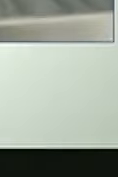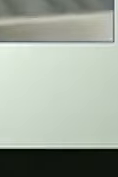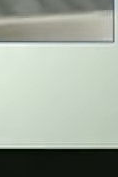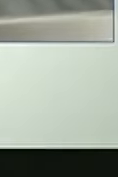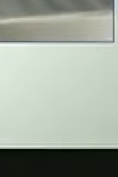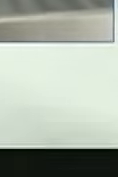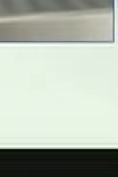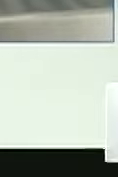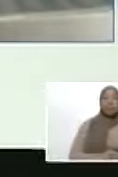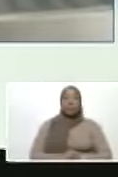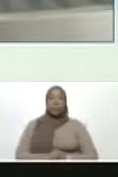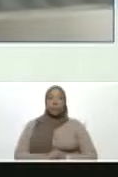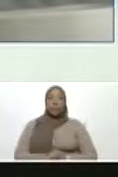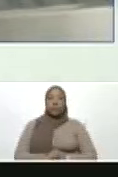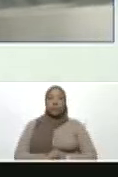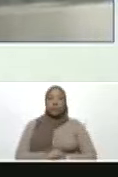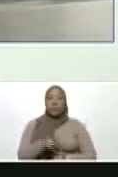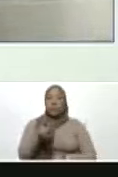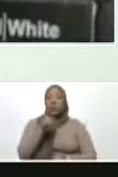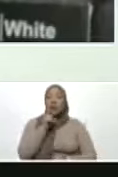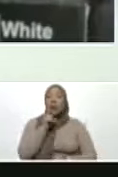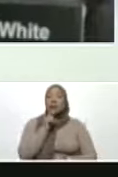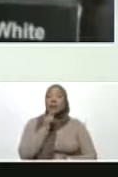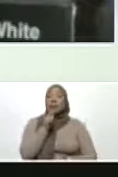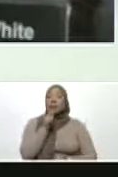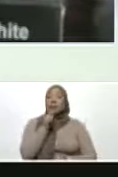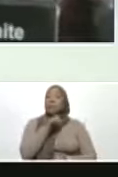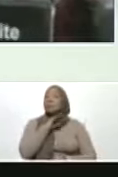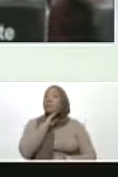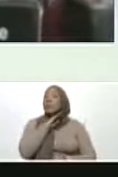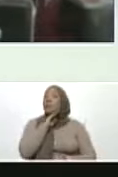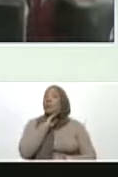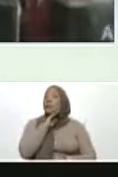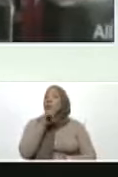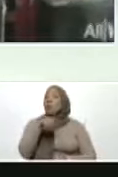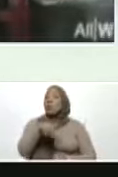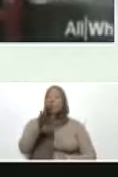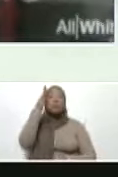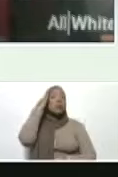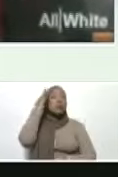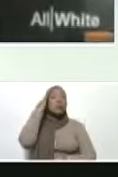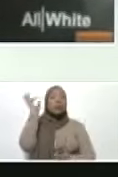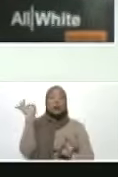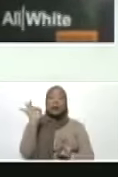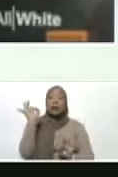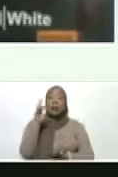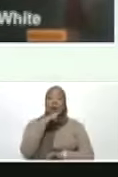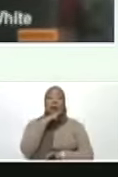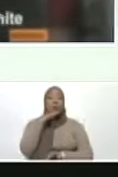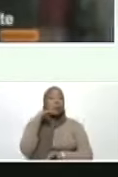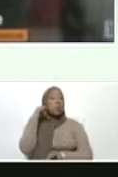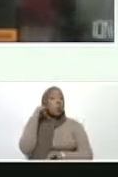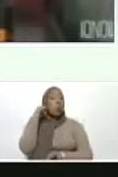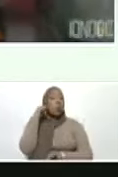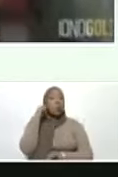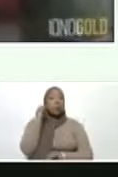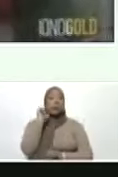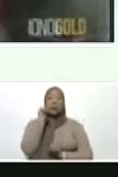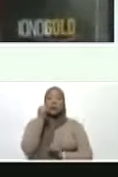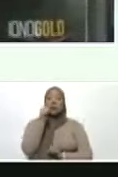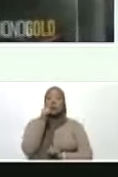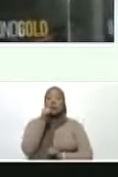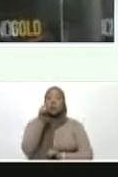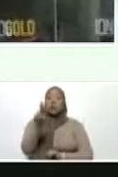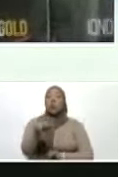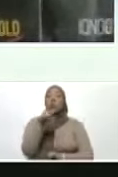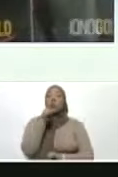hace estragos con los dientes. Y uno no sabía eso. No lo sabía como lo saben las